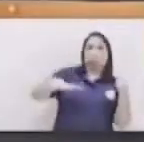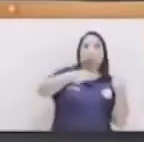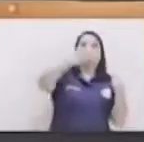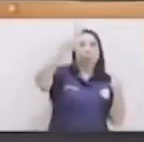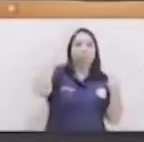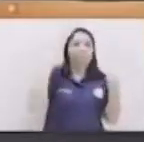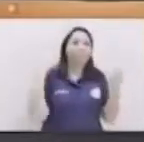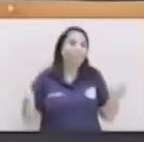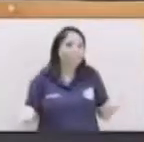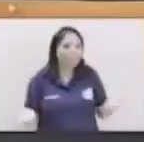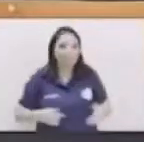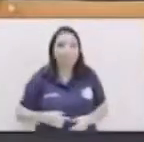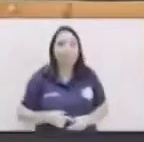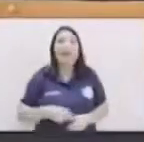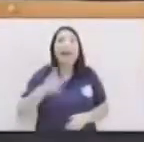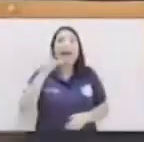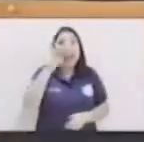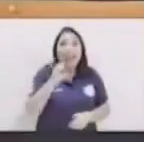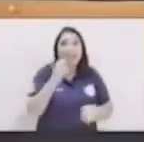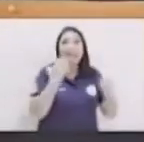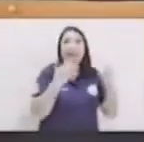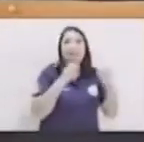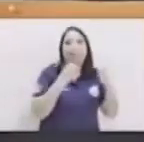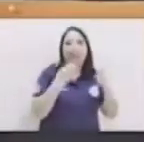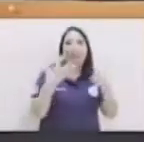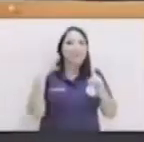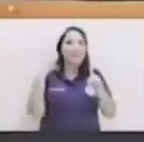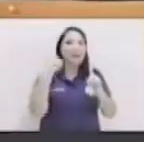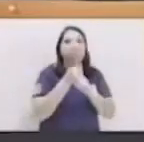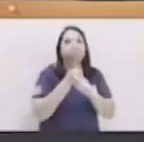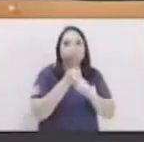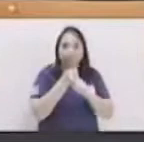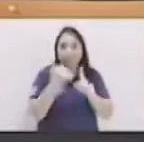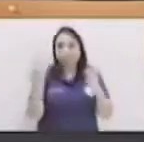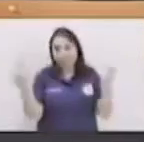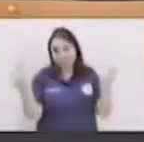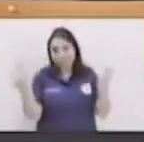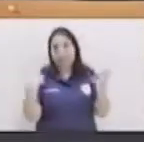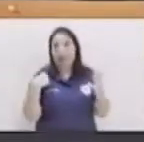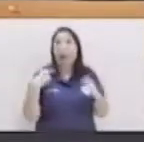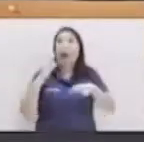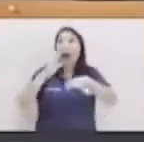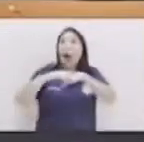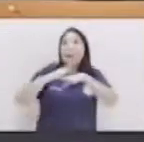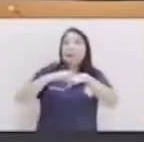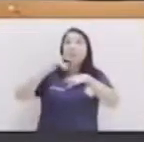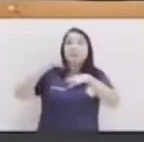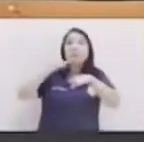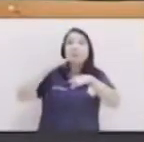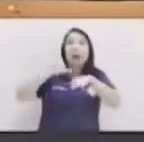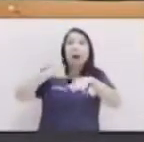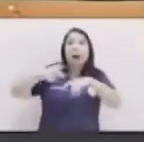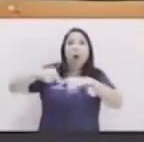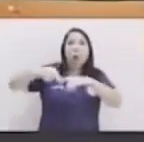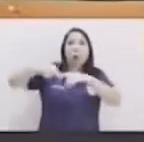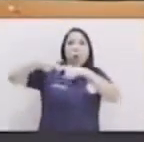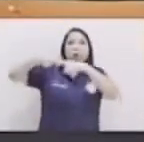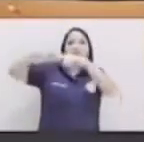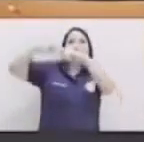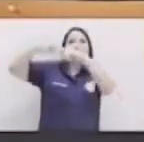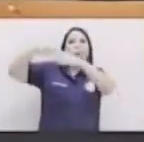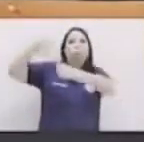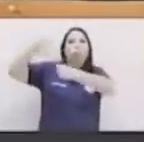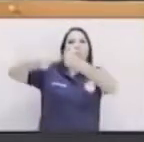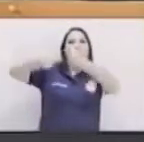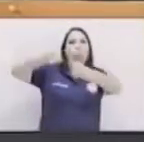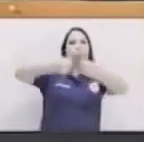¿verdad? Entonces eso fue una emergencia porque se tuvo que llamar una grúa, llegó y movieron